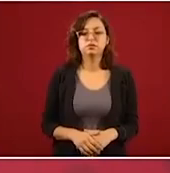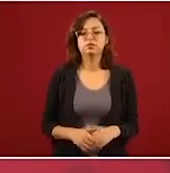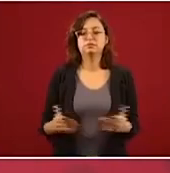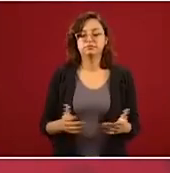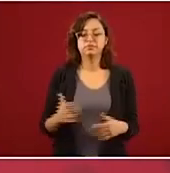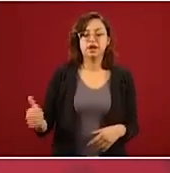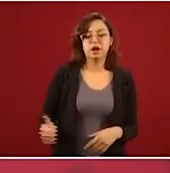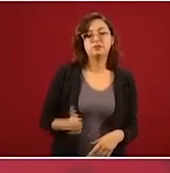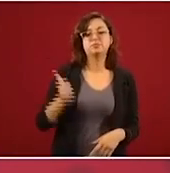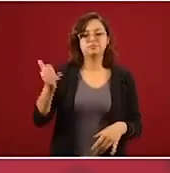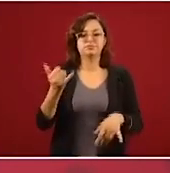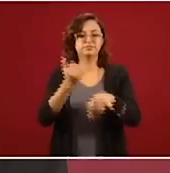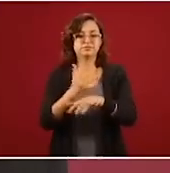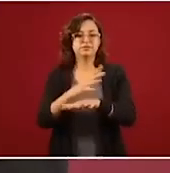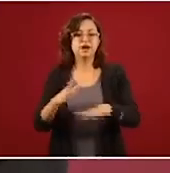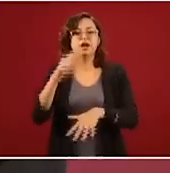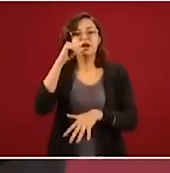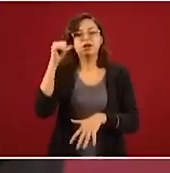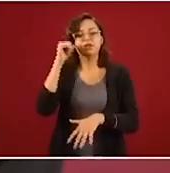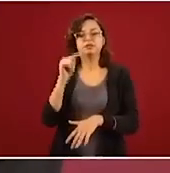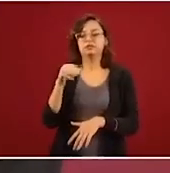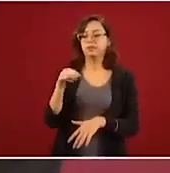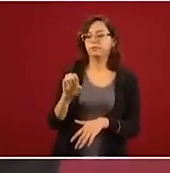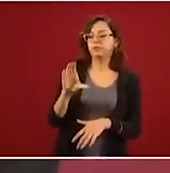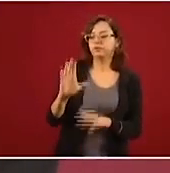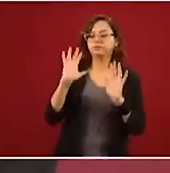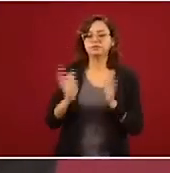firmó ayer el tratado.